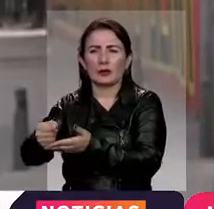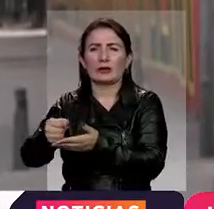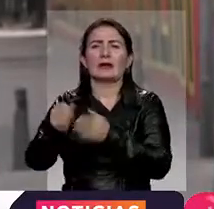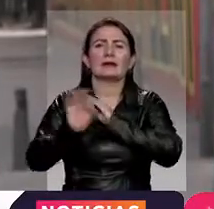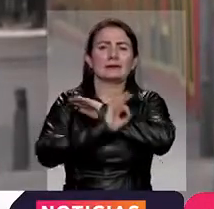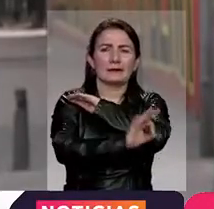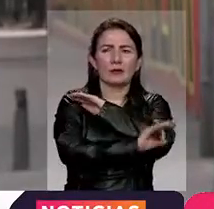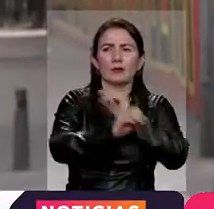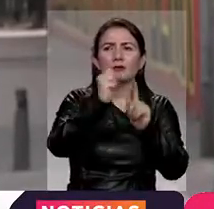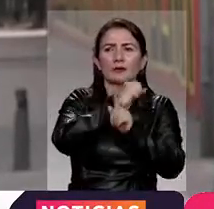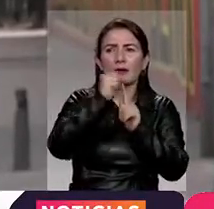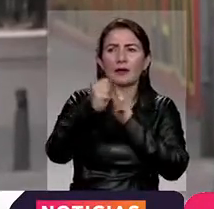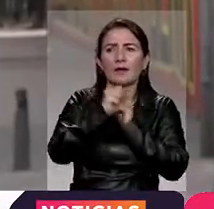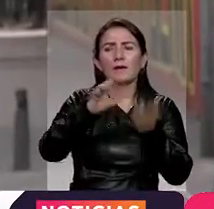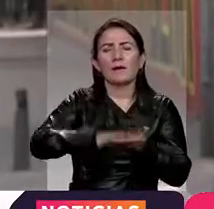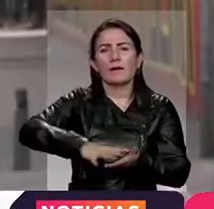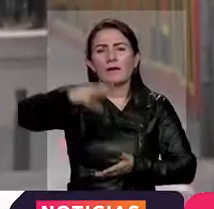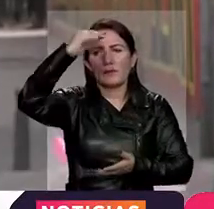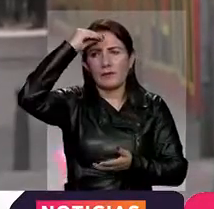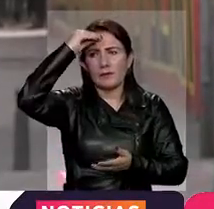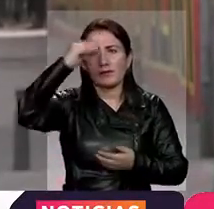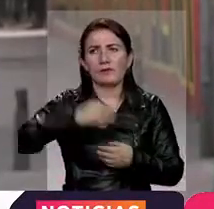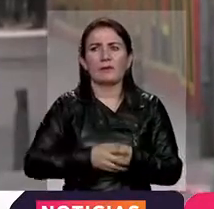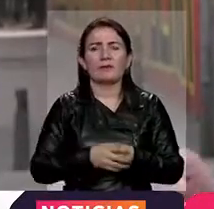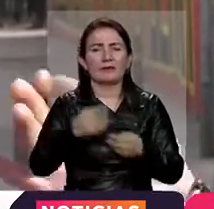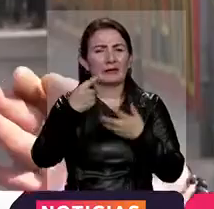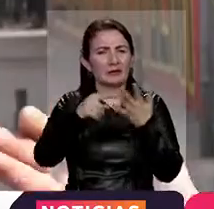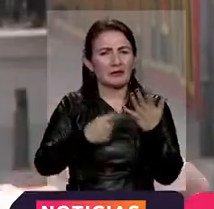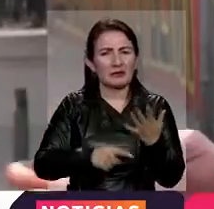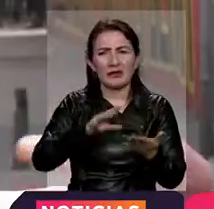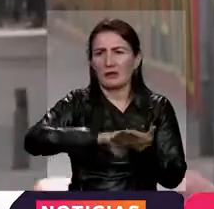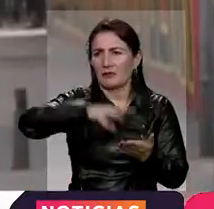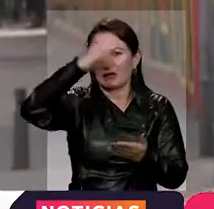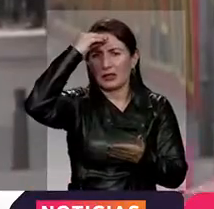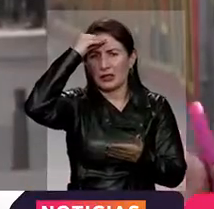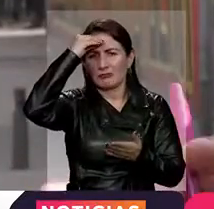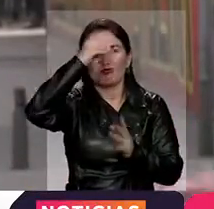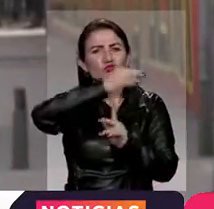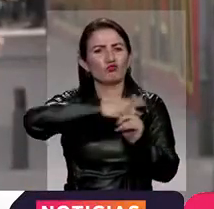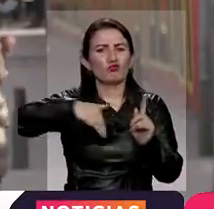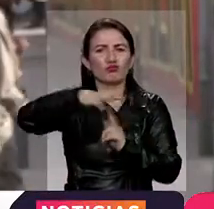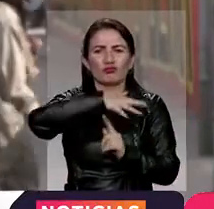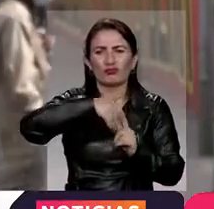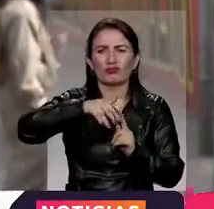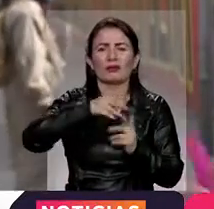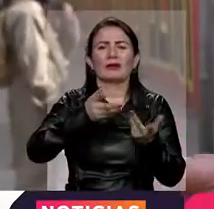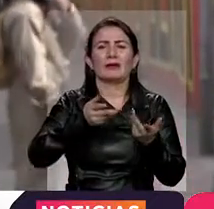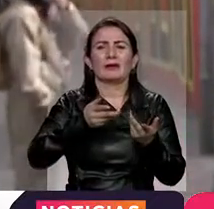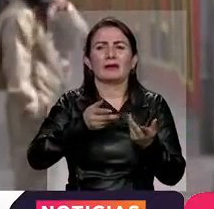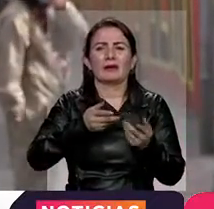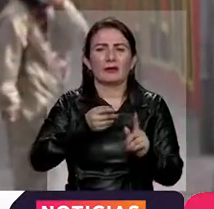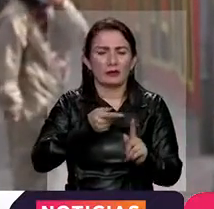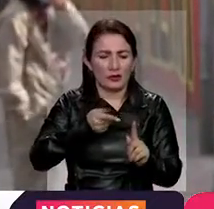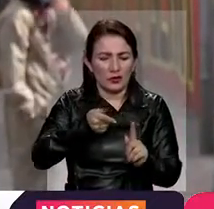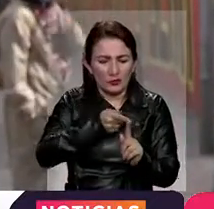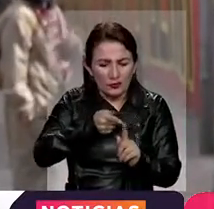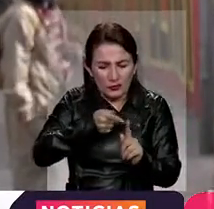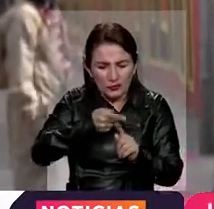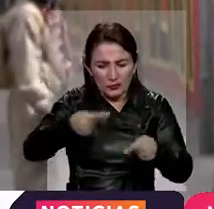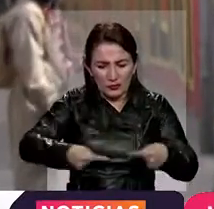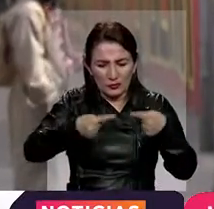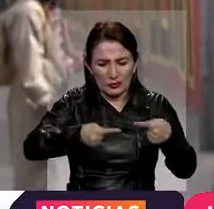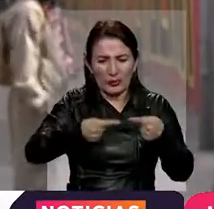psicosocial. He aprendido, bueno, entre otras muchas cosas, de tornos, metalistería, mecánico